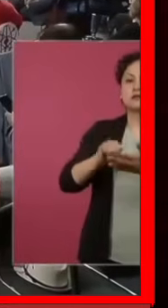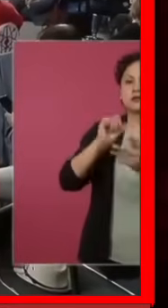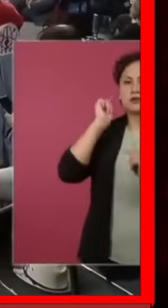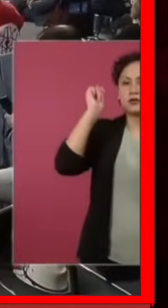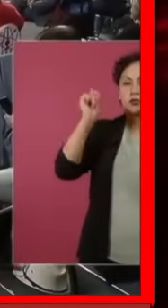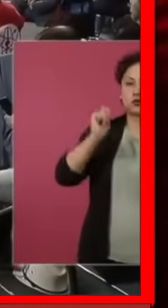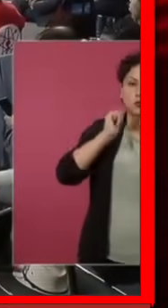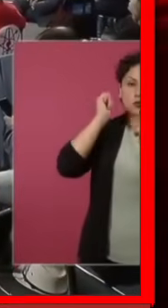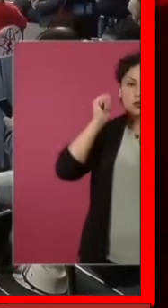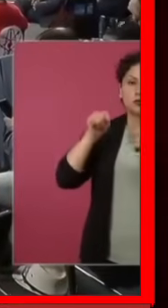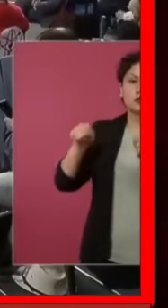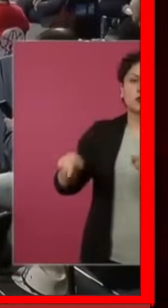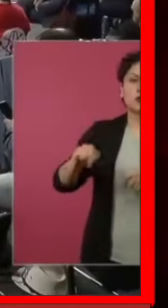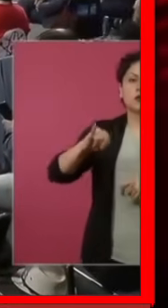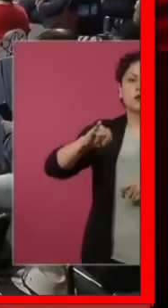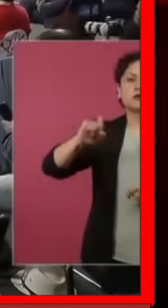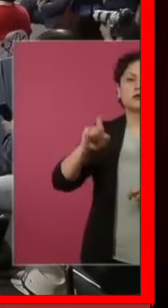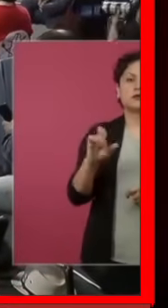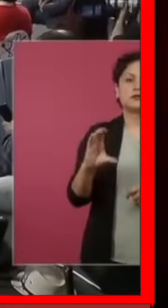Xcaret.